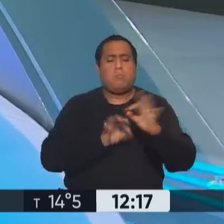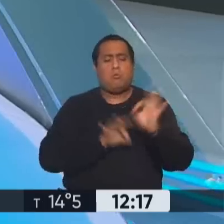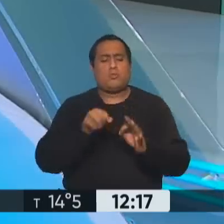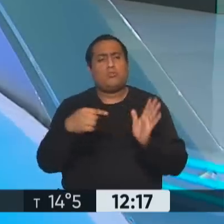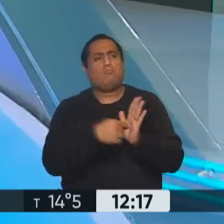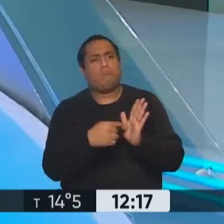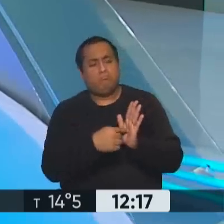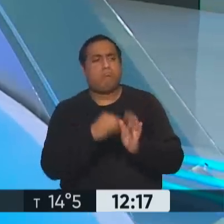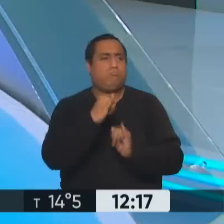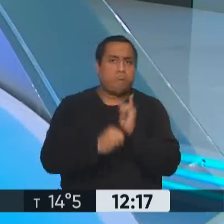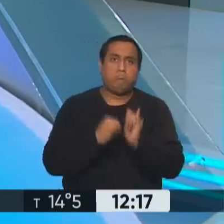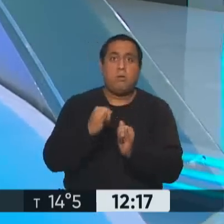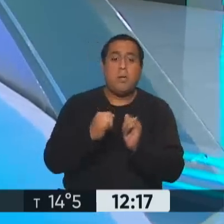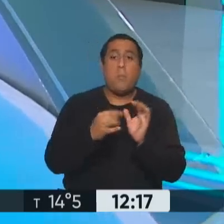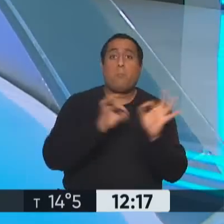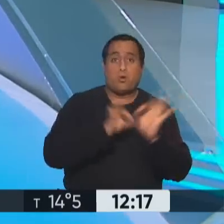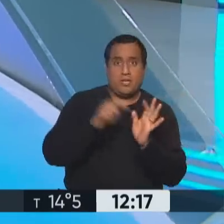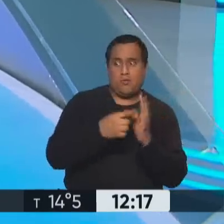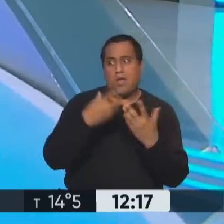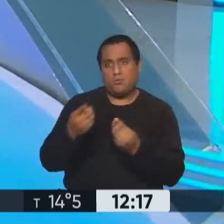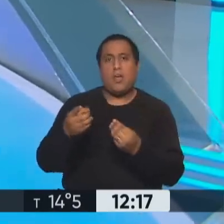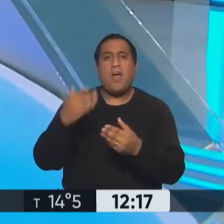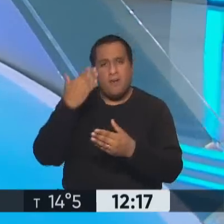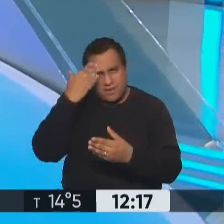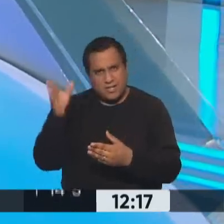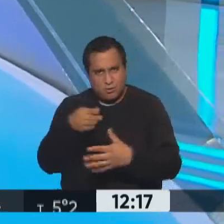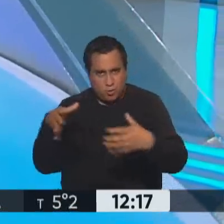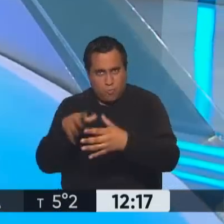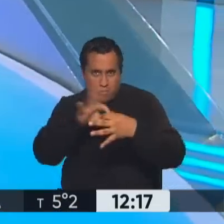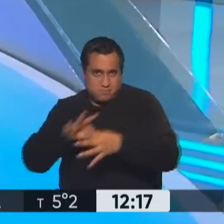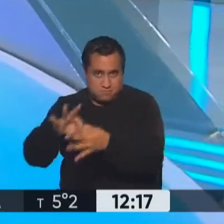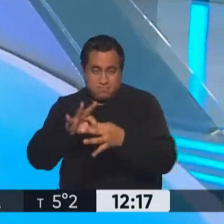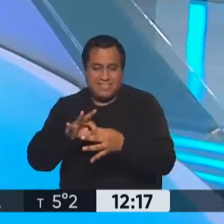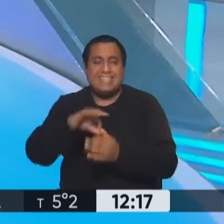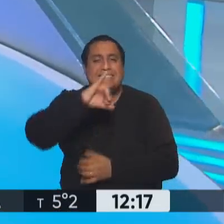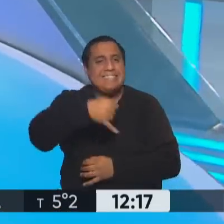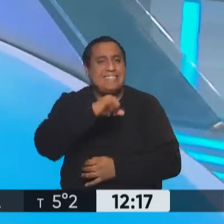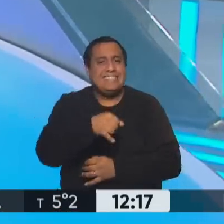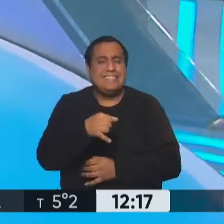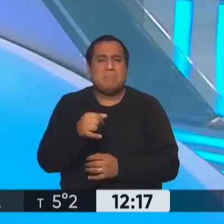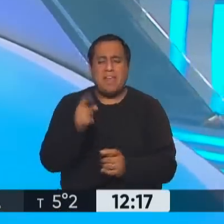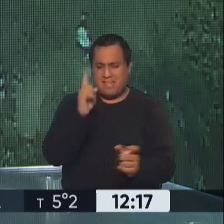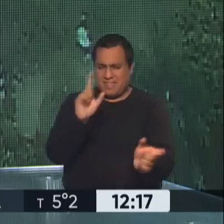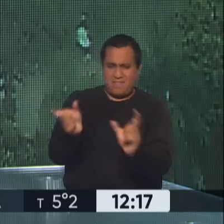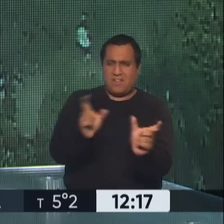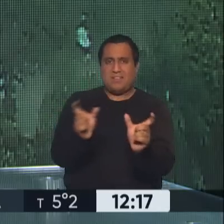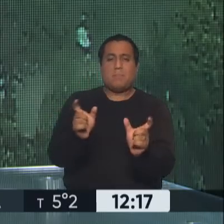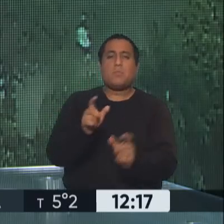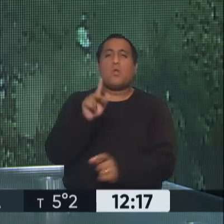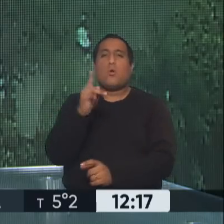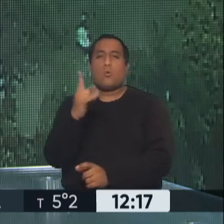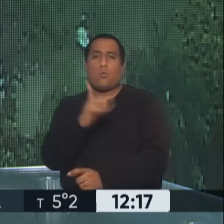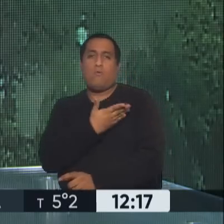la redundancia, también unifica al Frente de Todos. Sí, y fíjate vos que en esto ahí hay una diferencia clara entre Guzmán y Culfas.